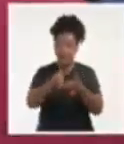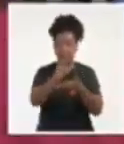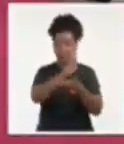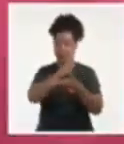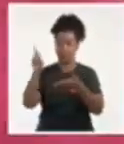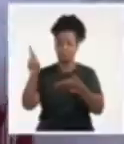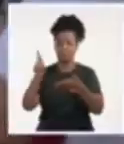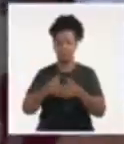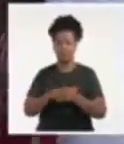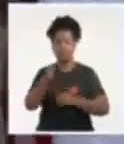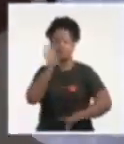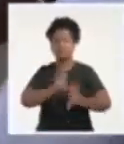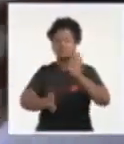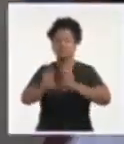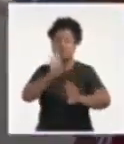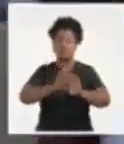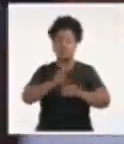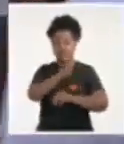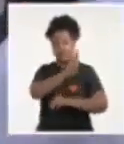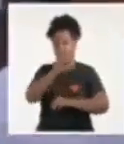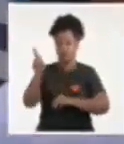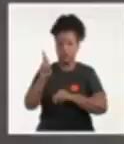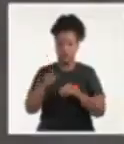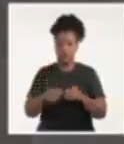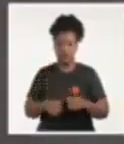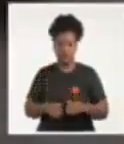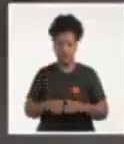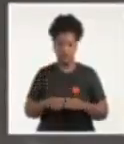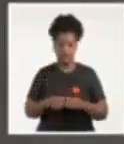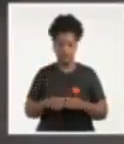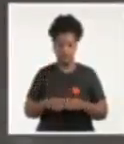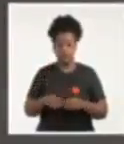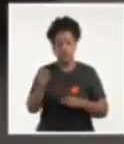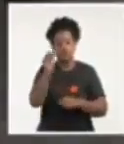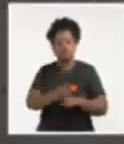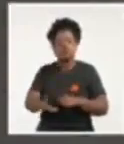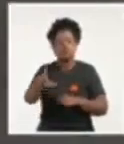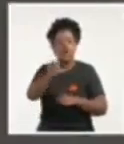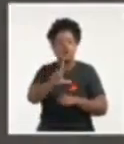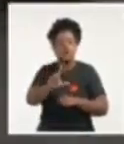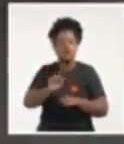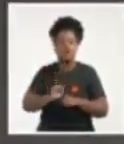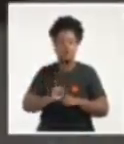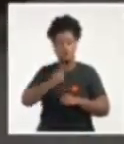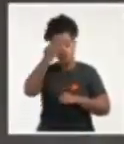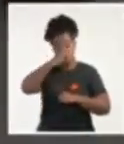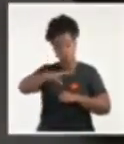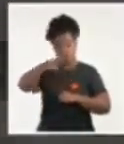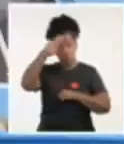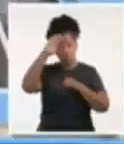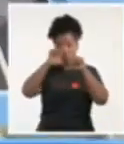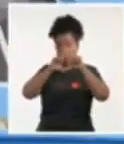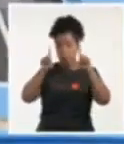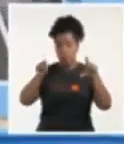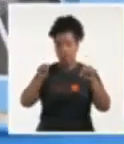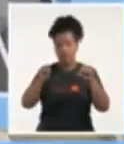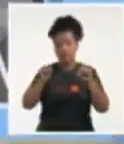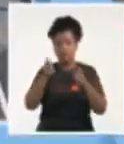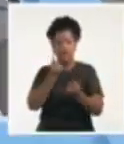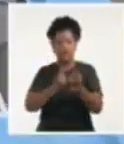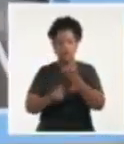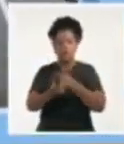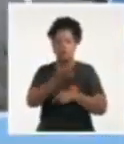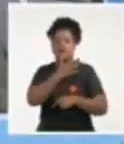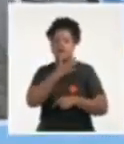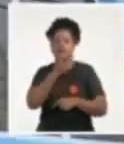revolución, de defensa legítima de la revolución, del socialismo, de la patria, de la nación. Y para algunos esto puede parecer un vano